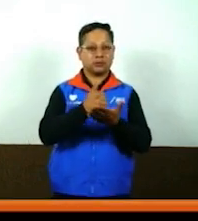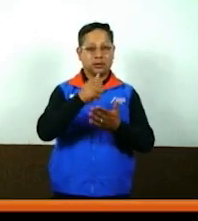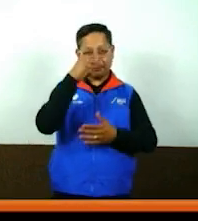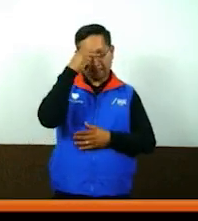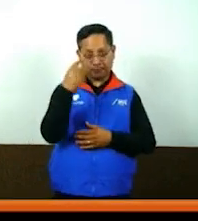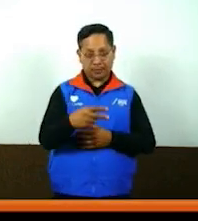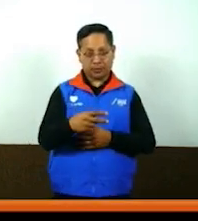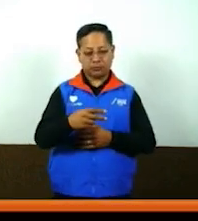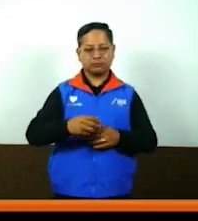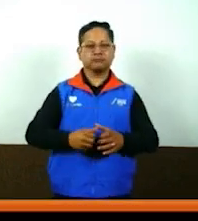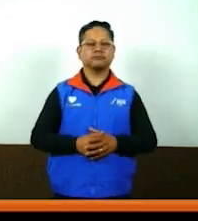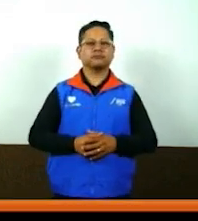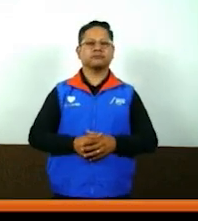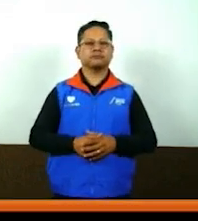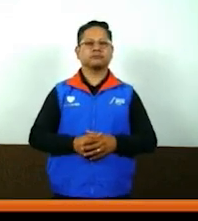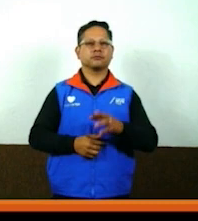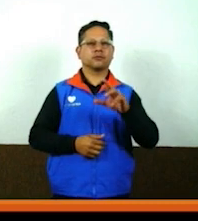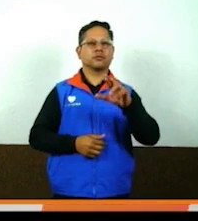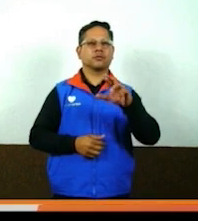Ciudad de México.